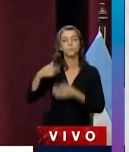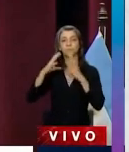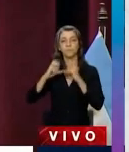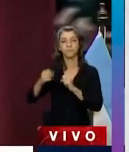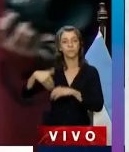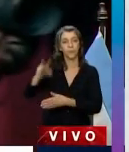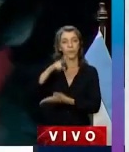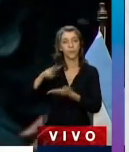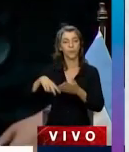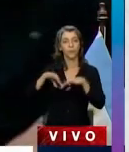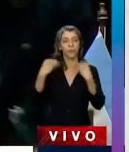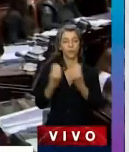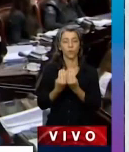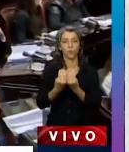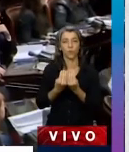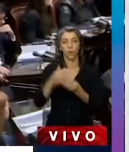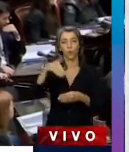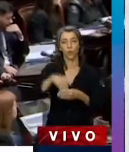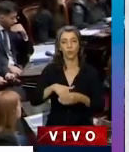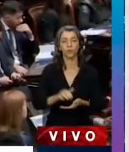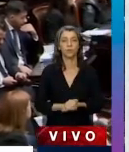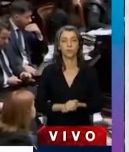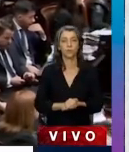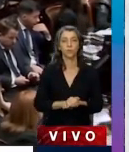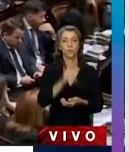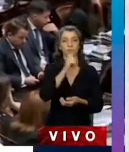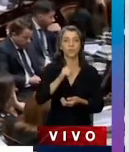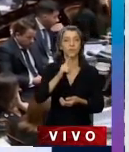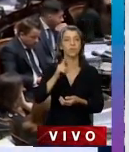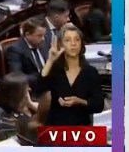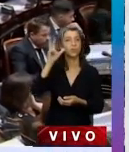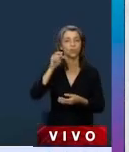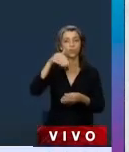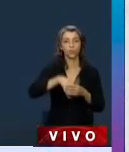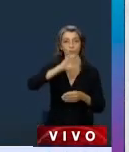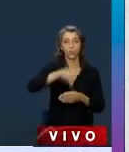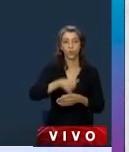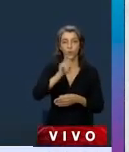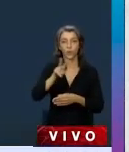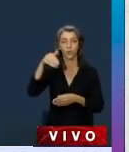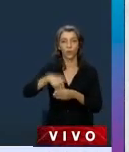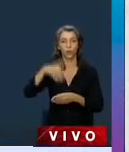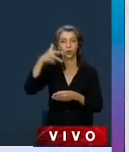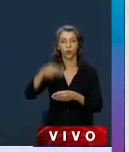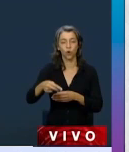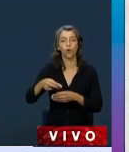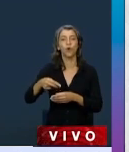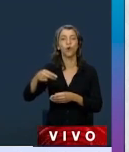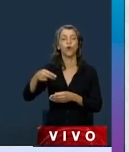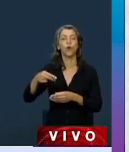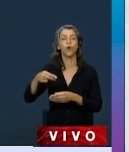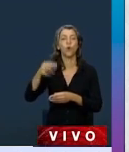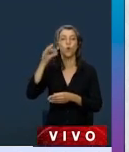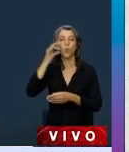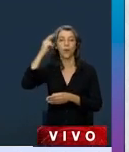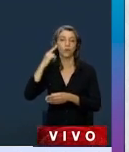de la sociedad en la Argentina. Mire, si un juez o un magistrado cobra 1,5 millones de pesos